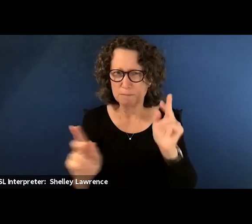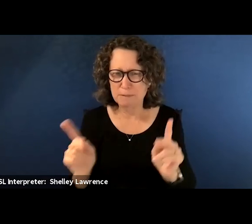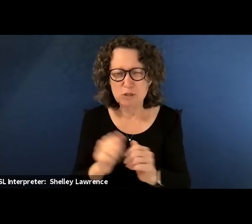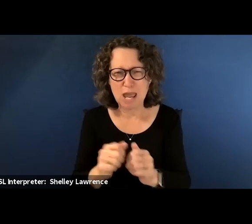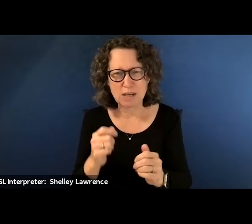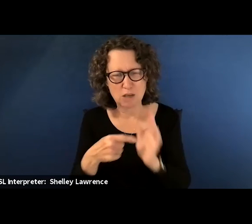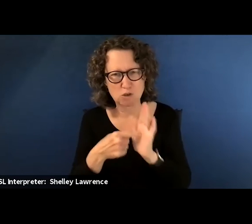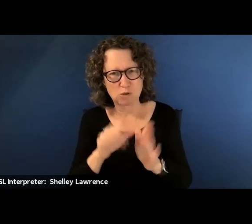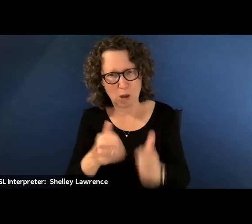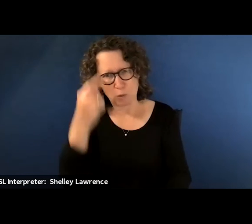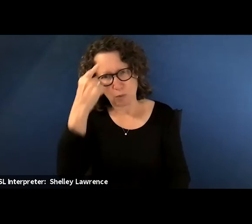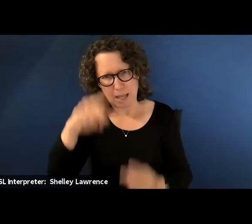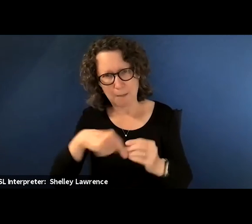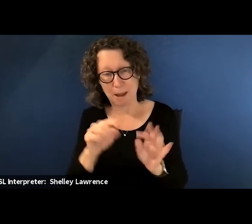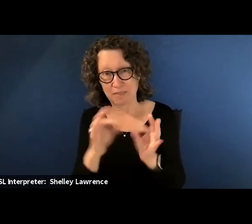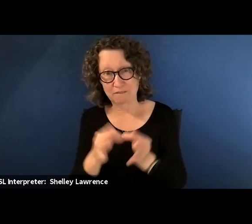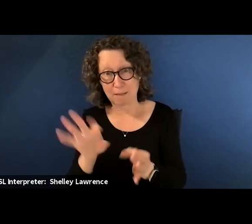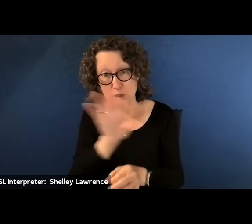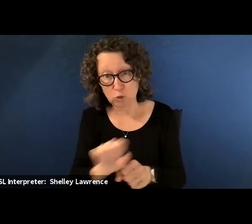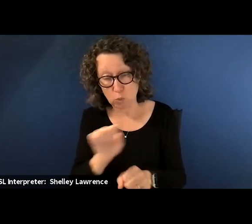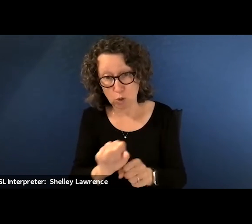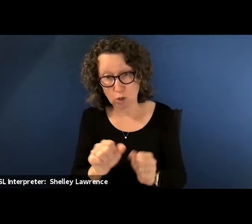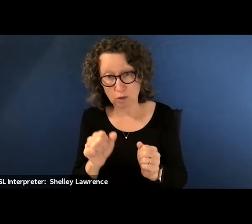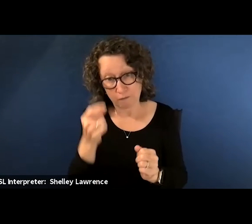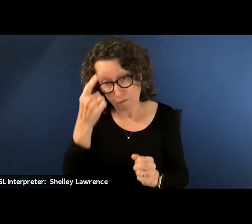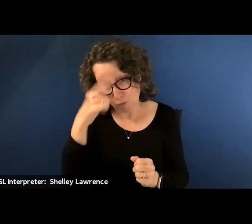en una metáfora más o...